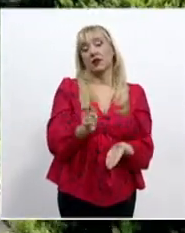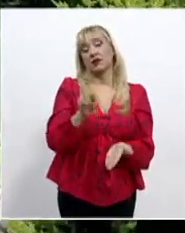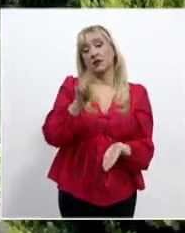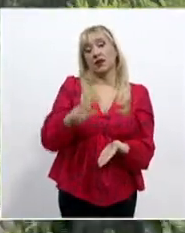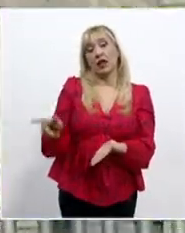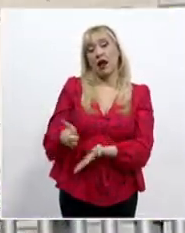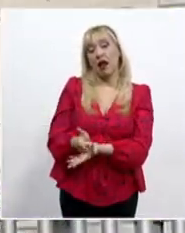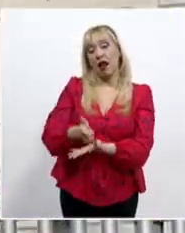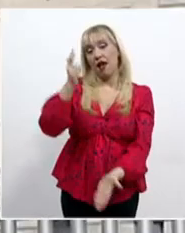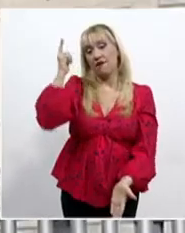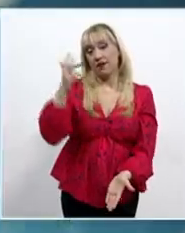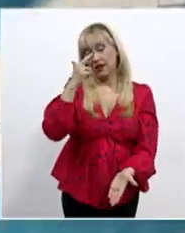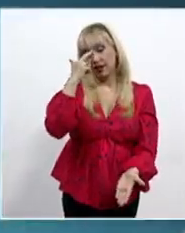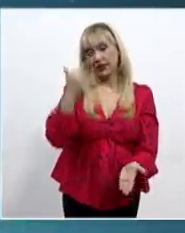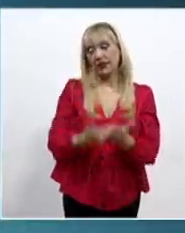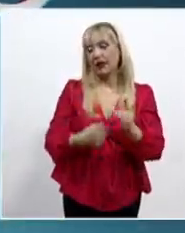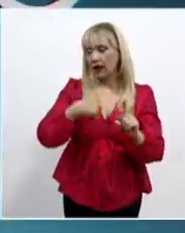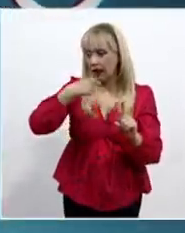ordinaria.